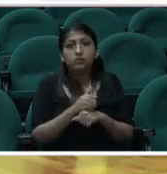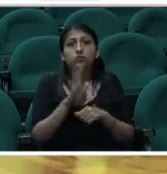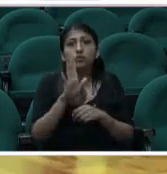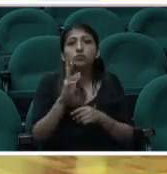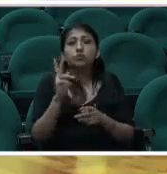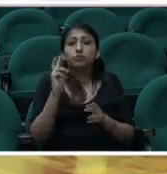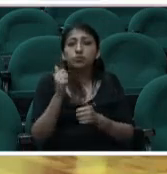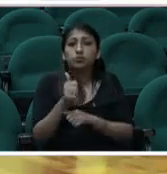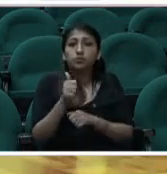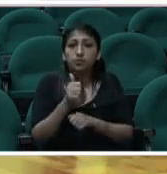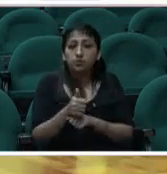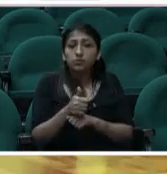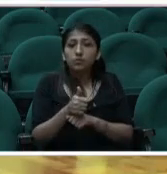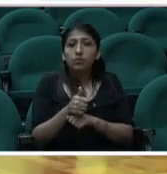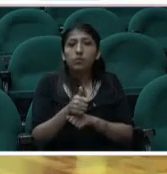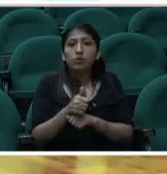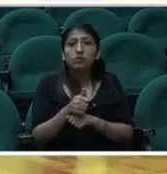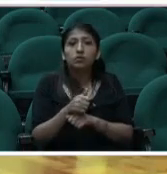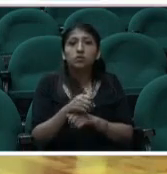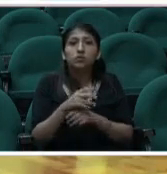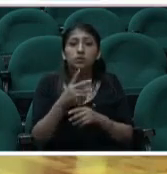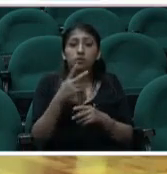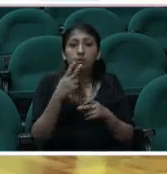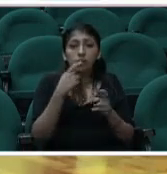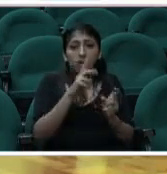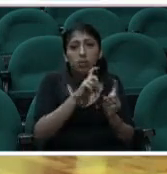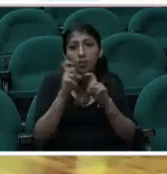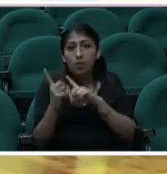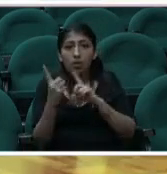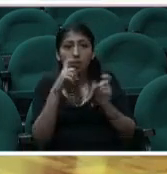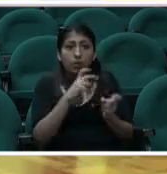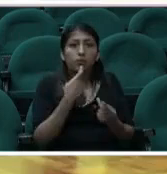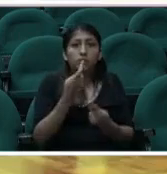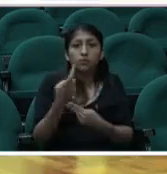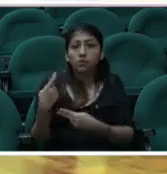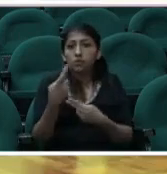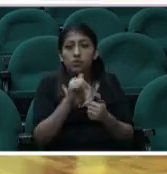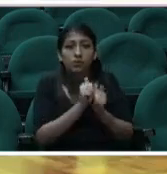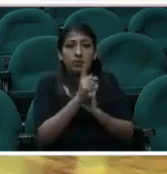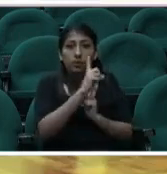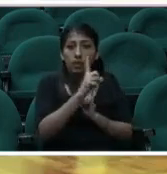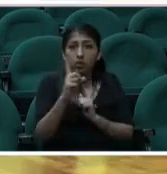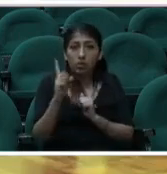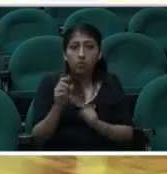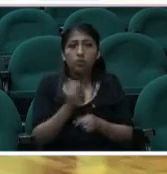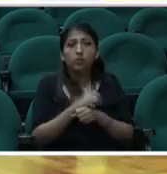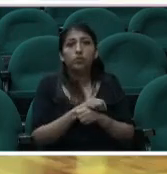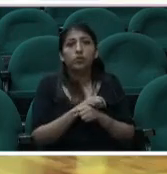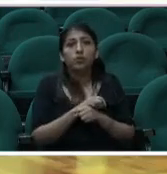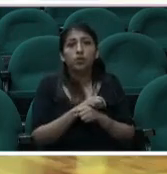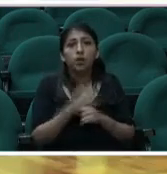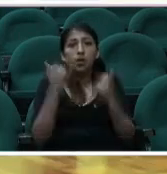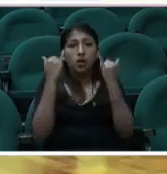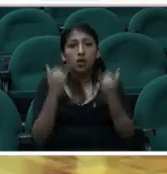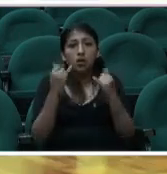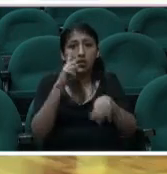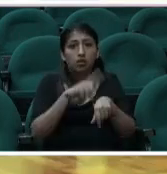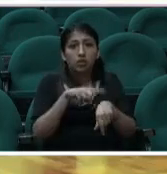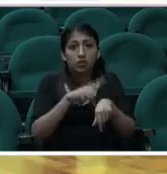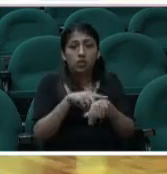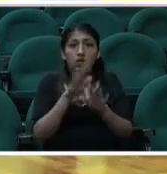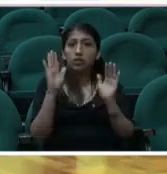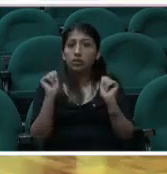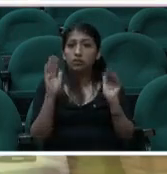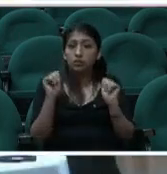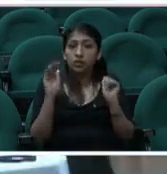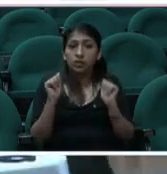respectivas réplicas no las preguntas que se han formulado cada uno de ellos ahora es el tiempo de